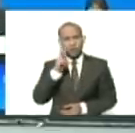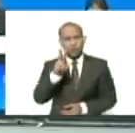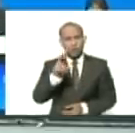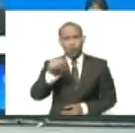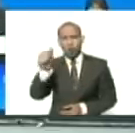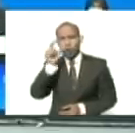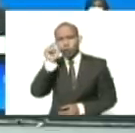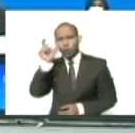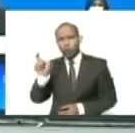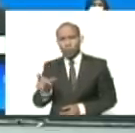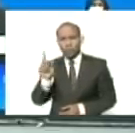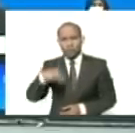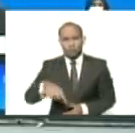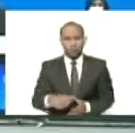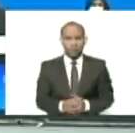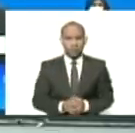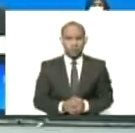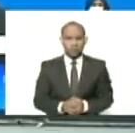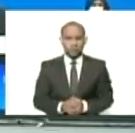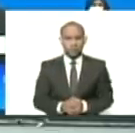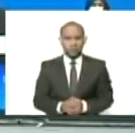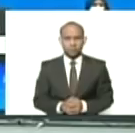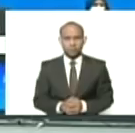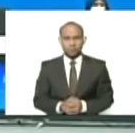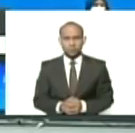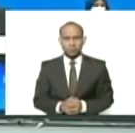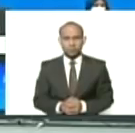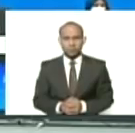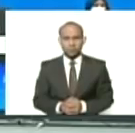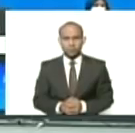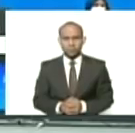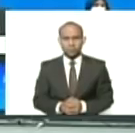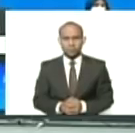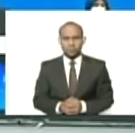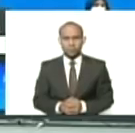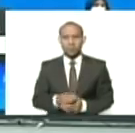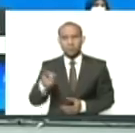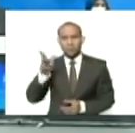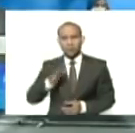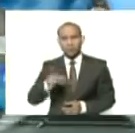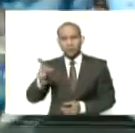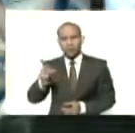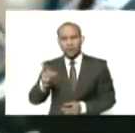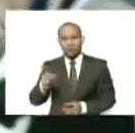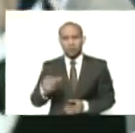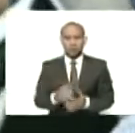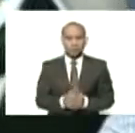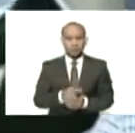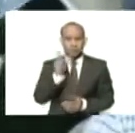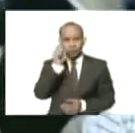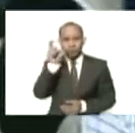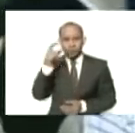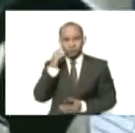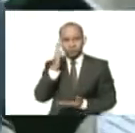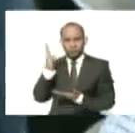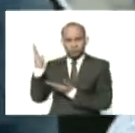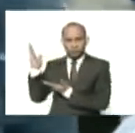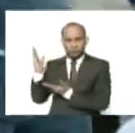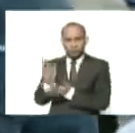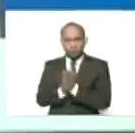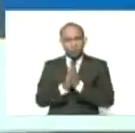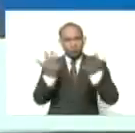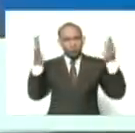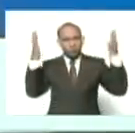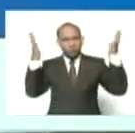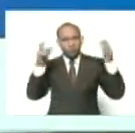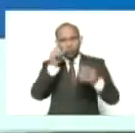Roberto Mesuti. ¿Ah? Aquí está el compadre de Winston Vallenilla. Aquí vamos a darle un aplauso, ¿vale? A